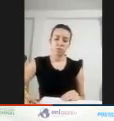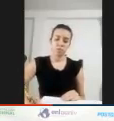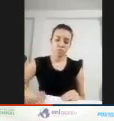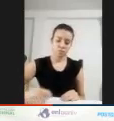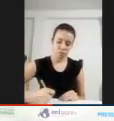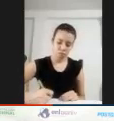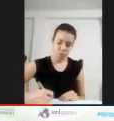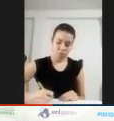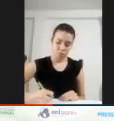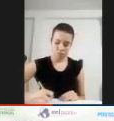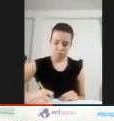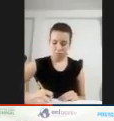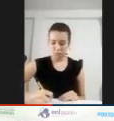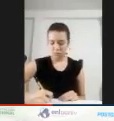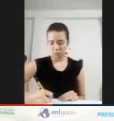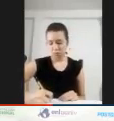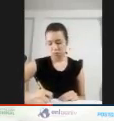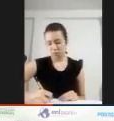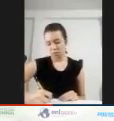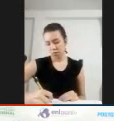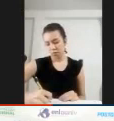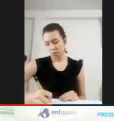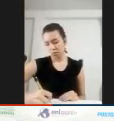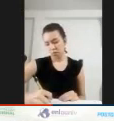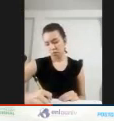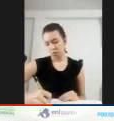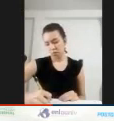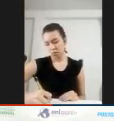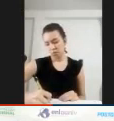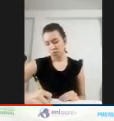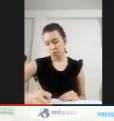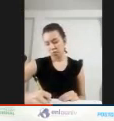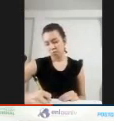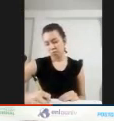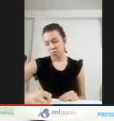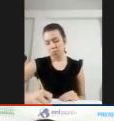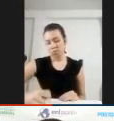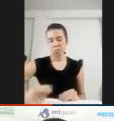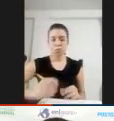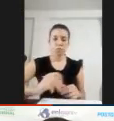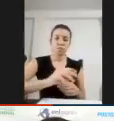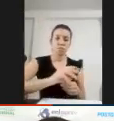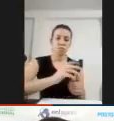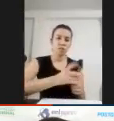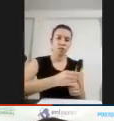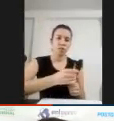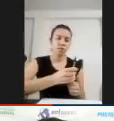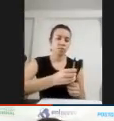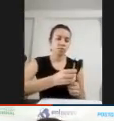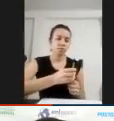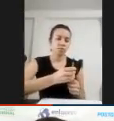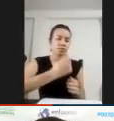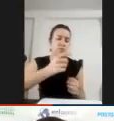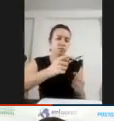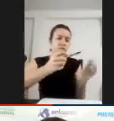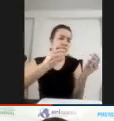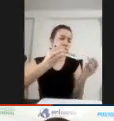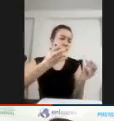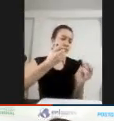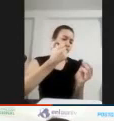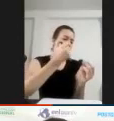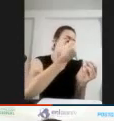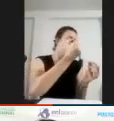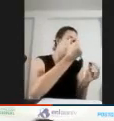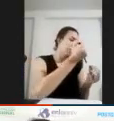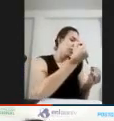despacho, a su lugar, a su sitio de trabajo, a pretender protocolizar documentos que no cumplan las formalidades de